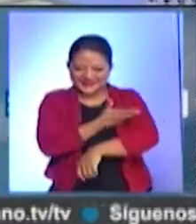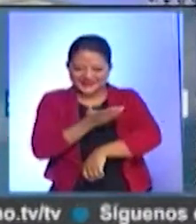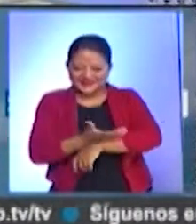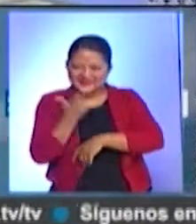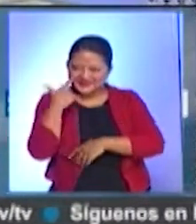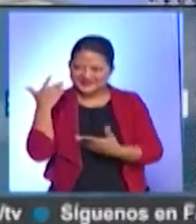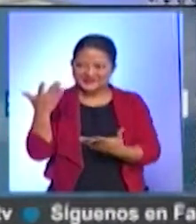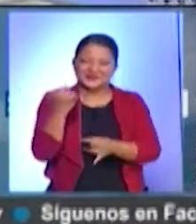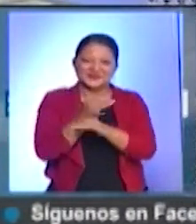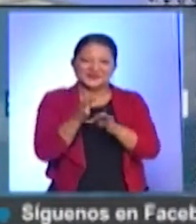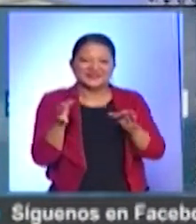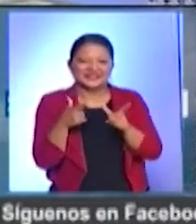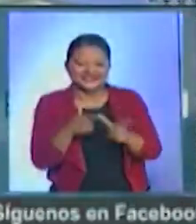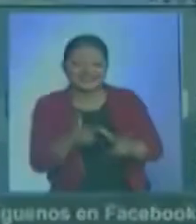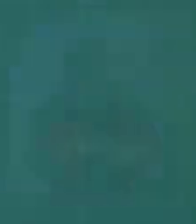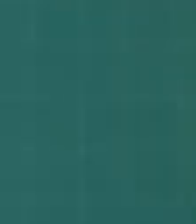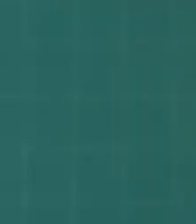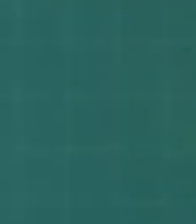información